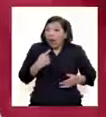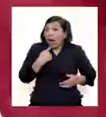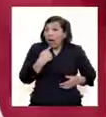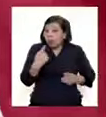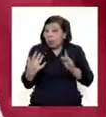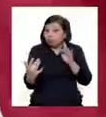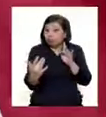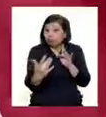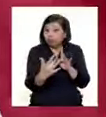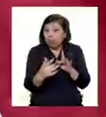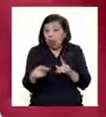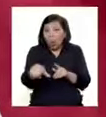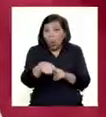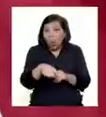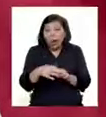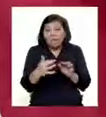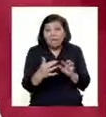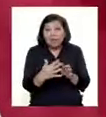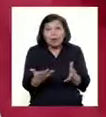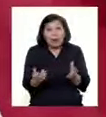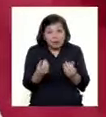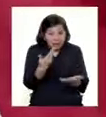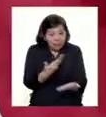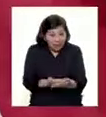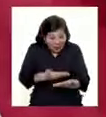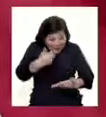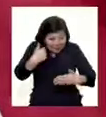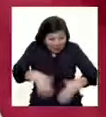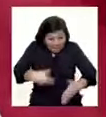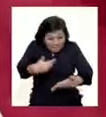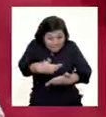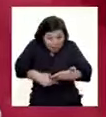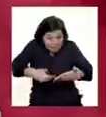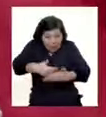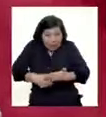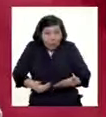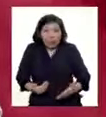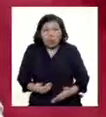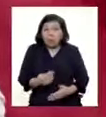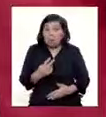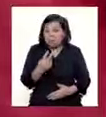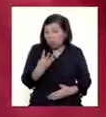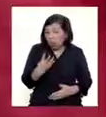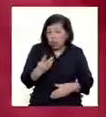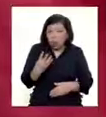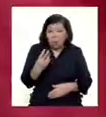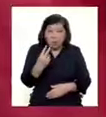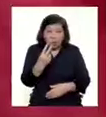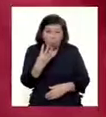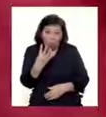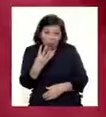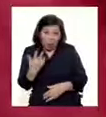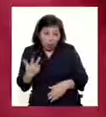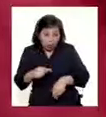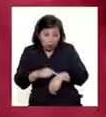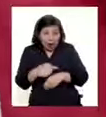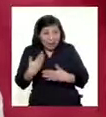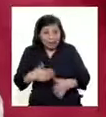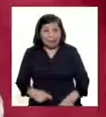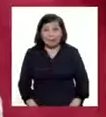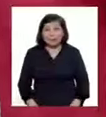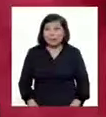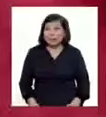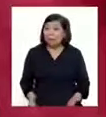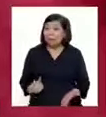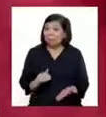comunicarse directamente con esta sola fiscalía y tener las carpetas fiscales probablemente abiertas entre 24 y 48 horas versus los 3 y 4 meses que ya teníamos, sino